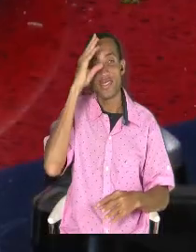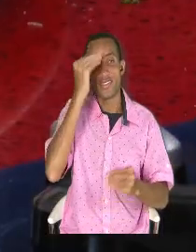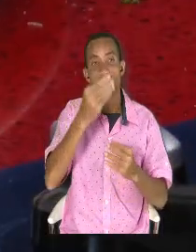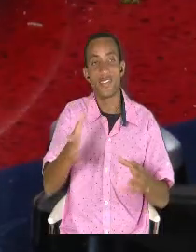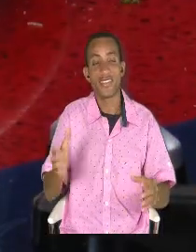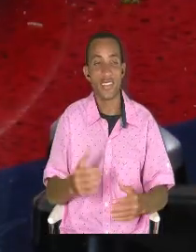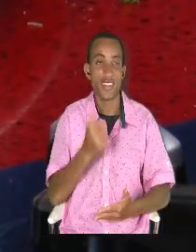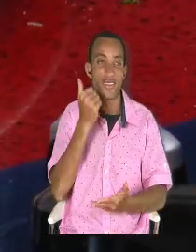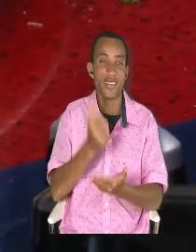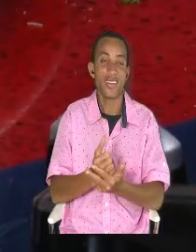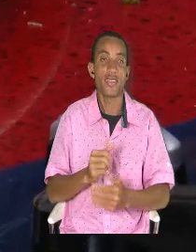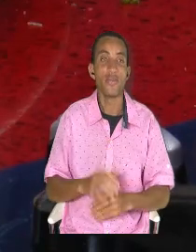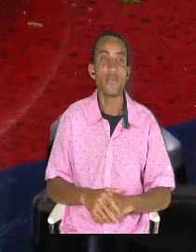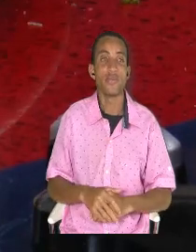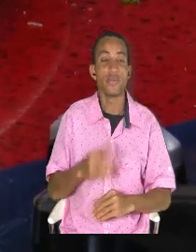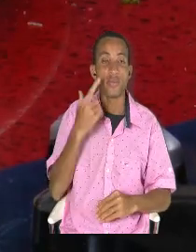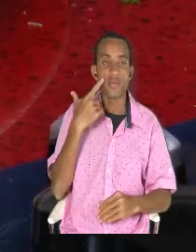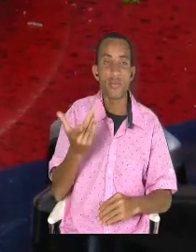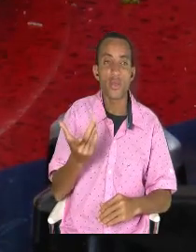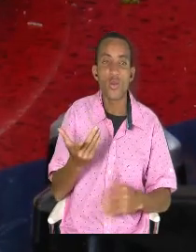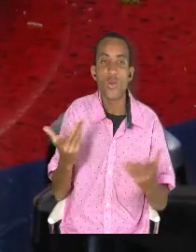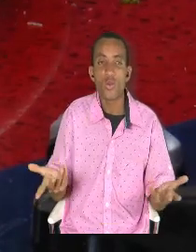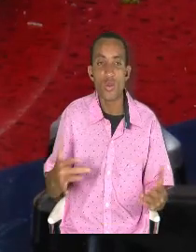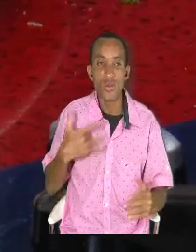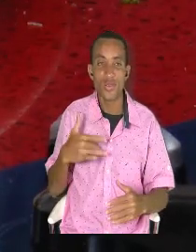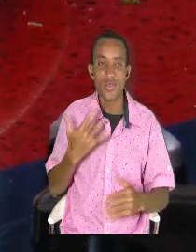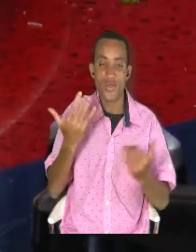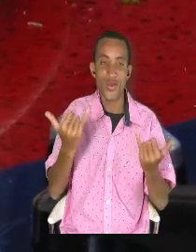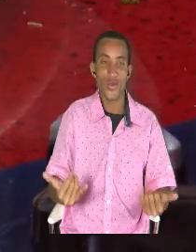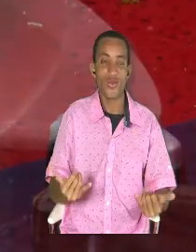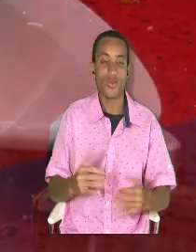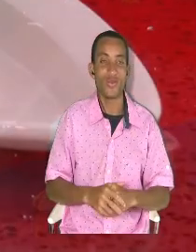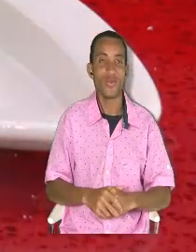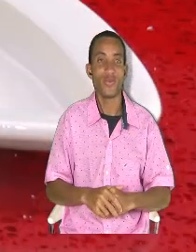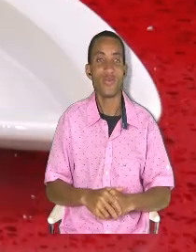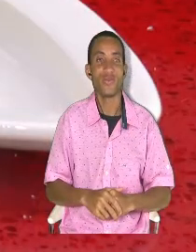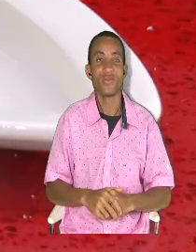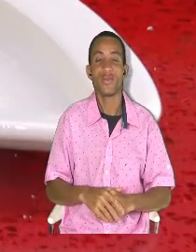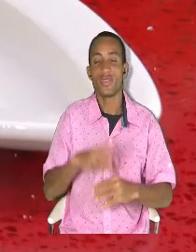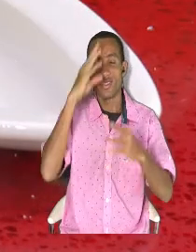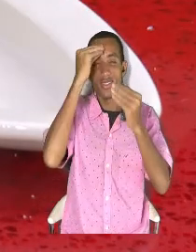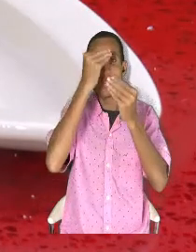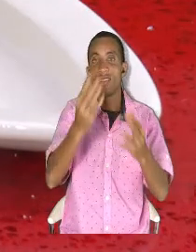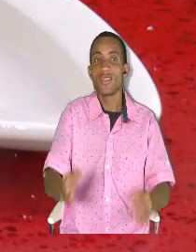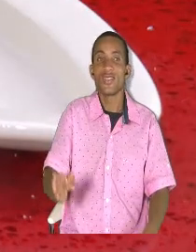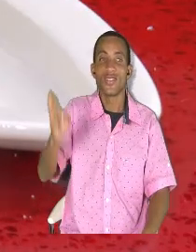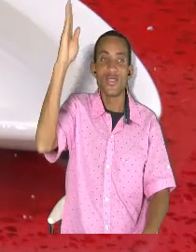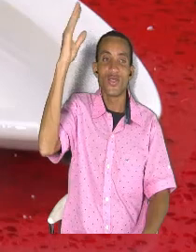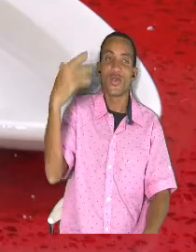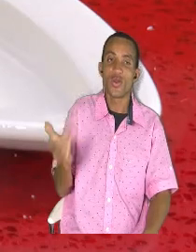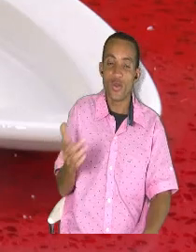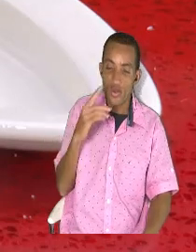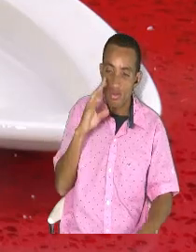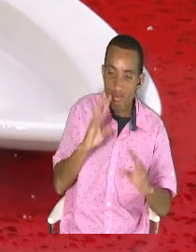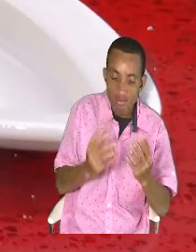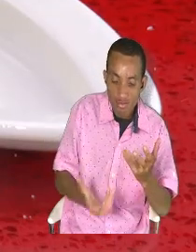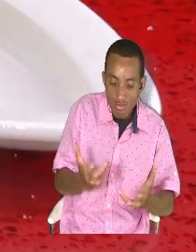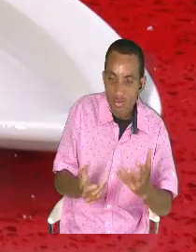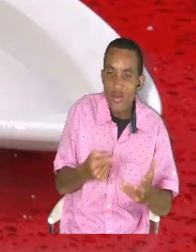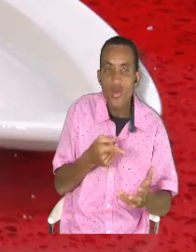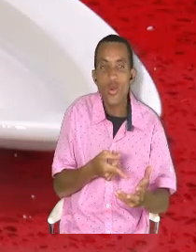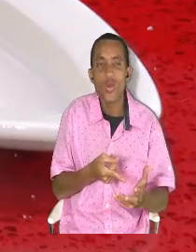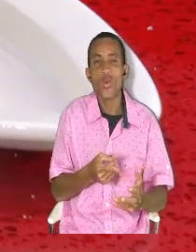a Dios. María Cristina, ¿y qué tal? ¿Cómo te sientes para el día de hoy? Bendecida por Dios. ¿Cómo ves nuestra receta?